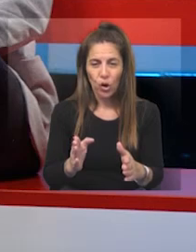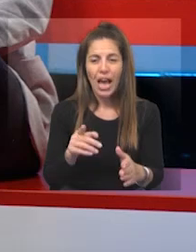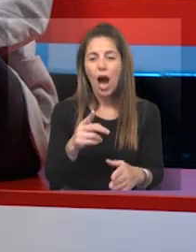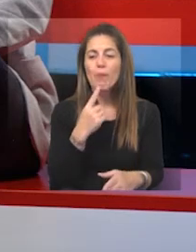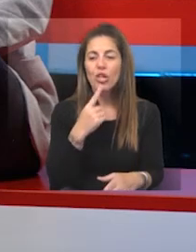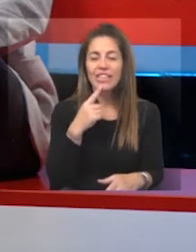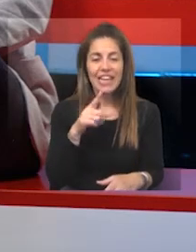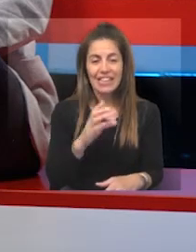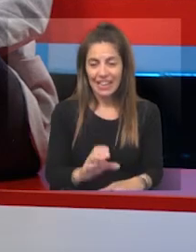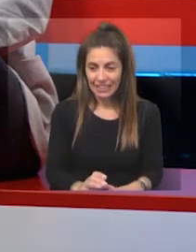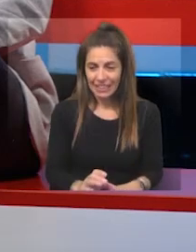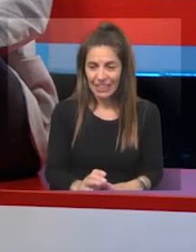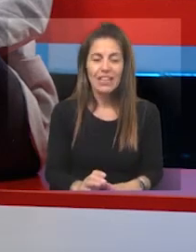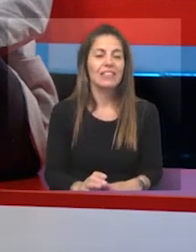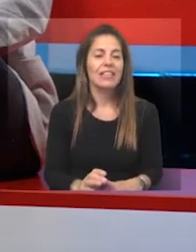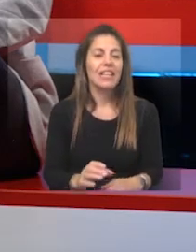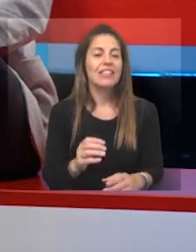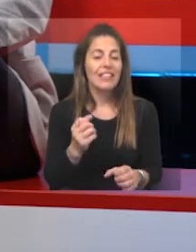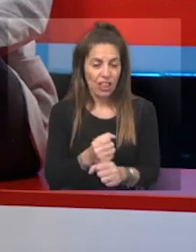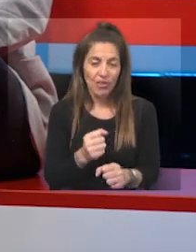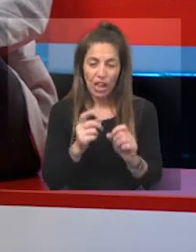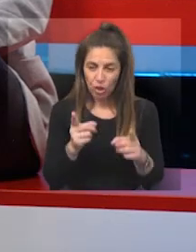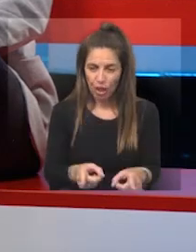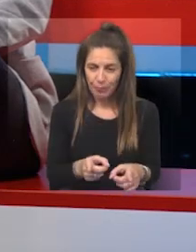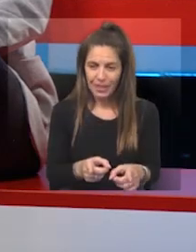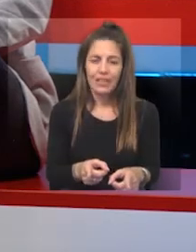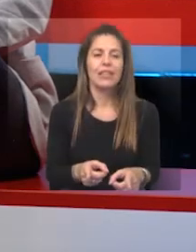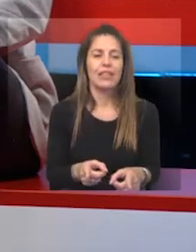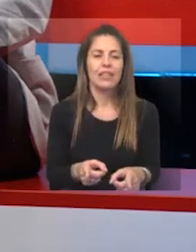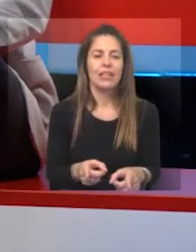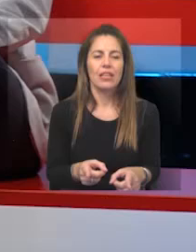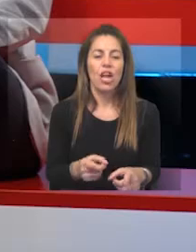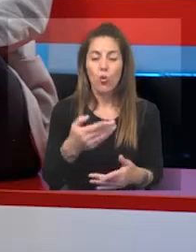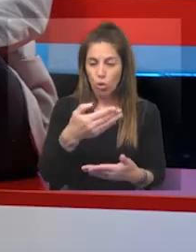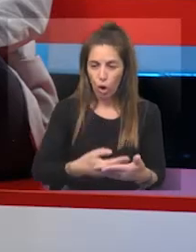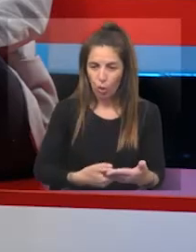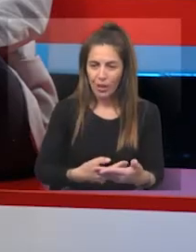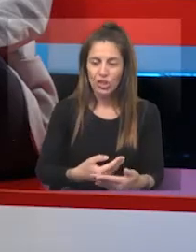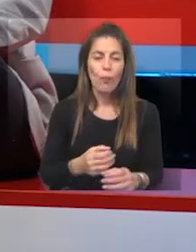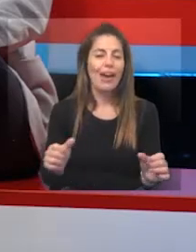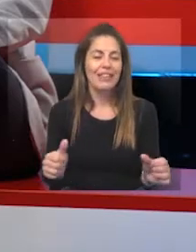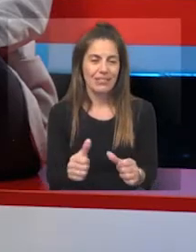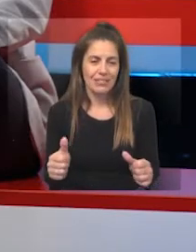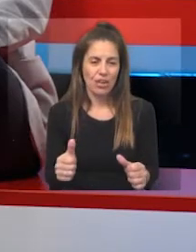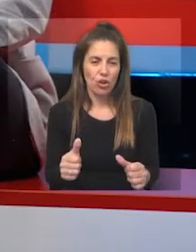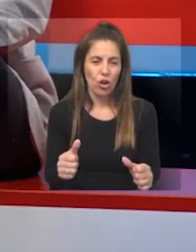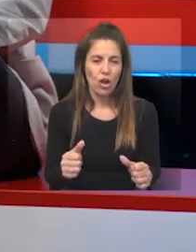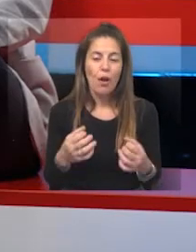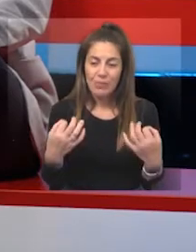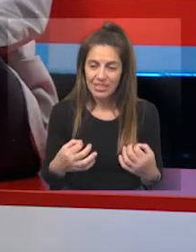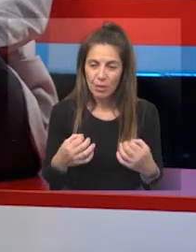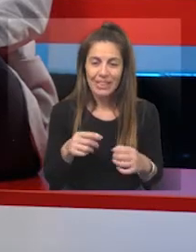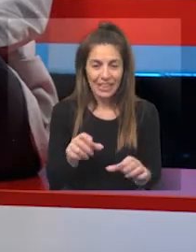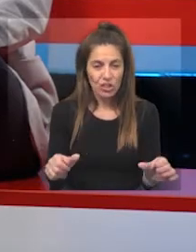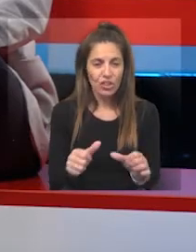políticas de estas características se está trabajando Incluso en un en un documento para para hacerlo lo está Precisamente en